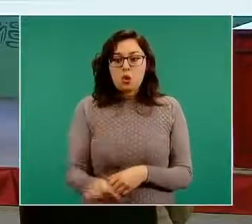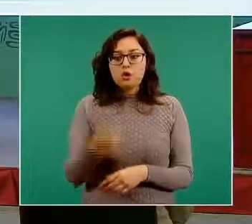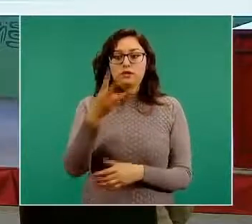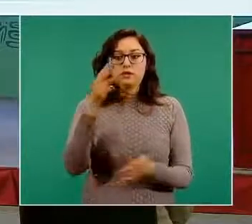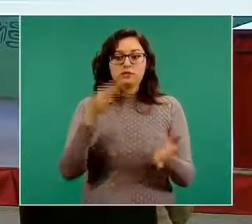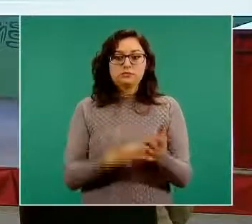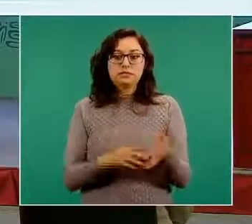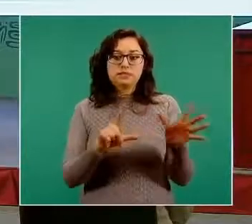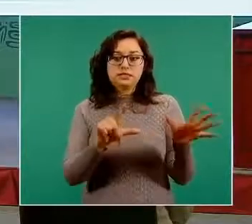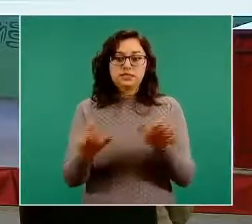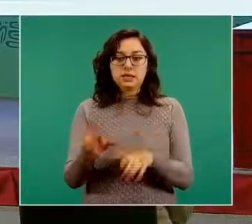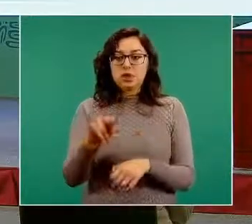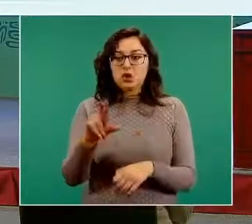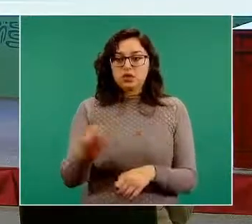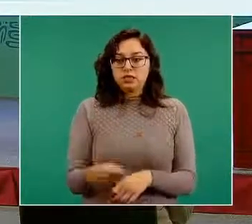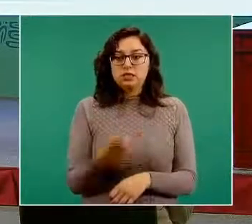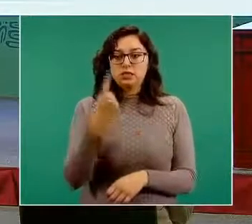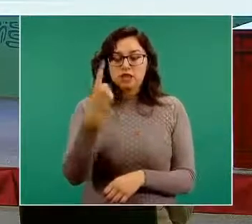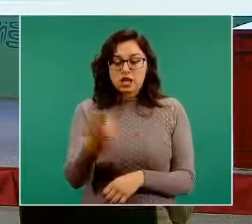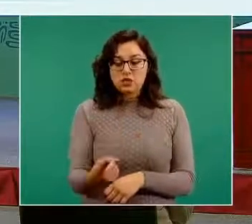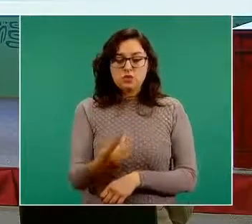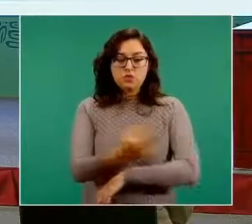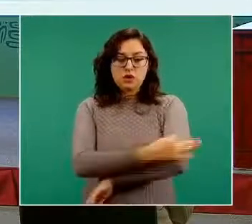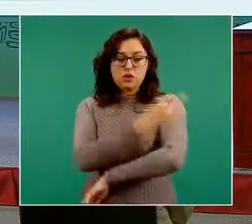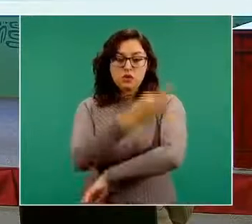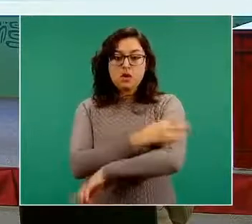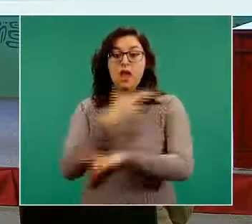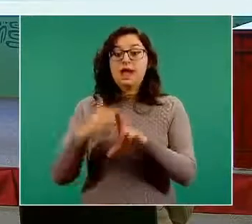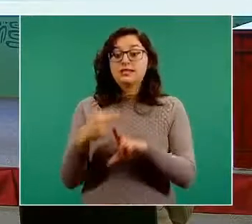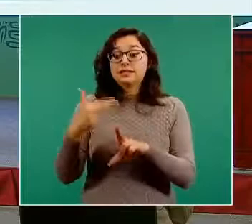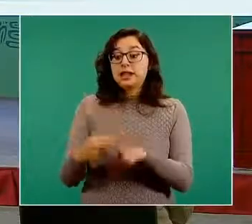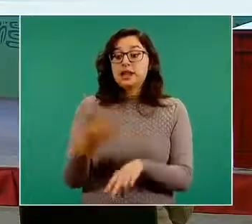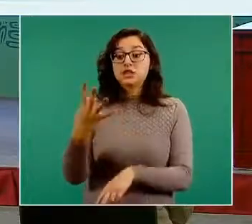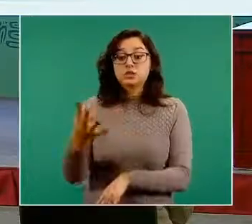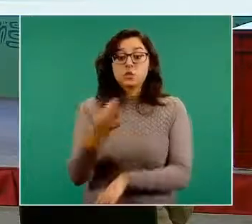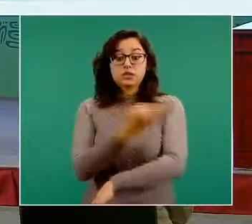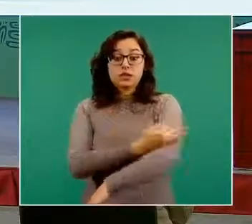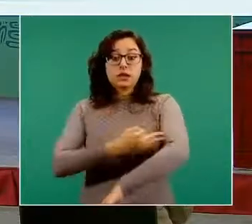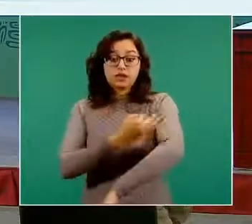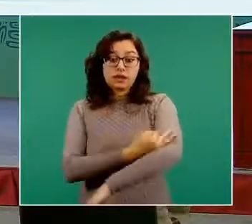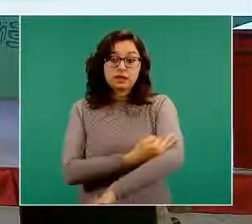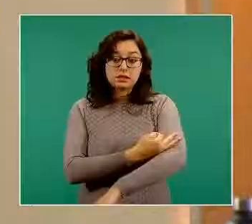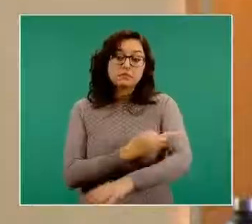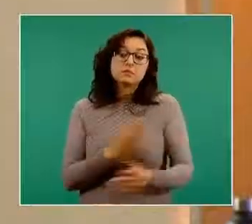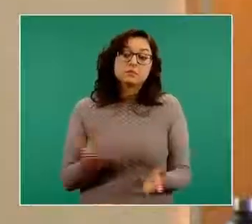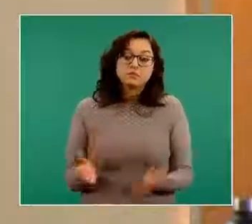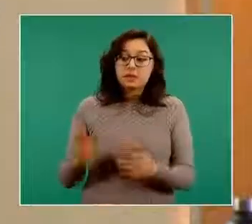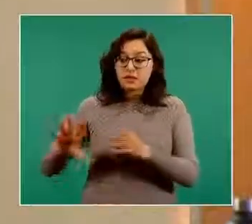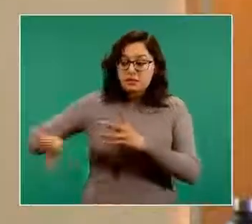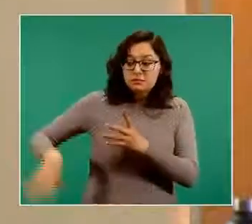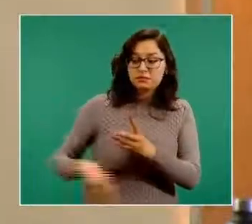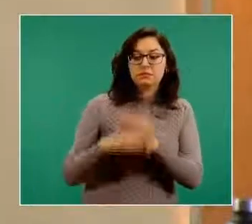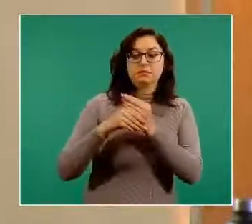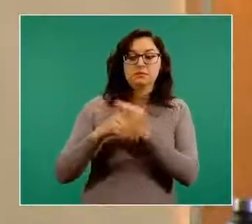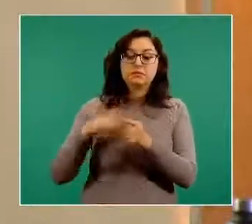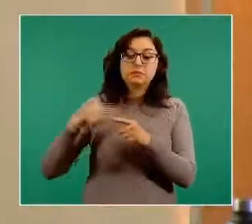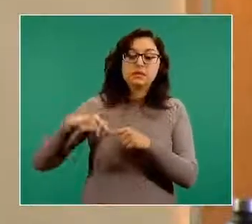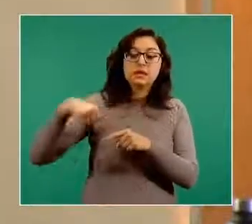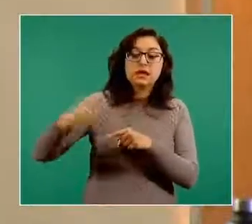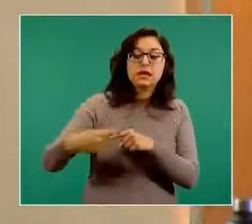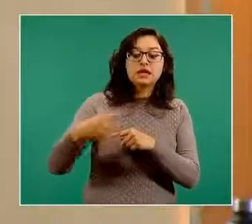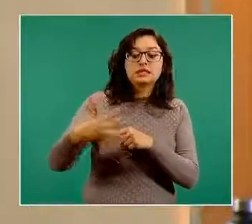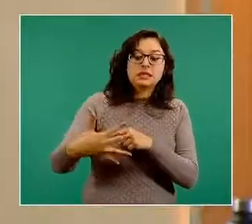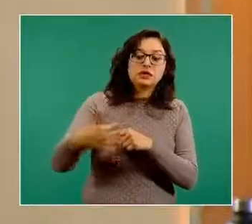3.781 dosis hasta las 16 horas de hoy y todavía seguirá abiertas algunas de las unidades de